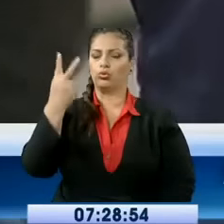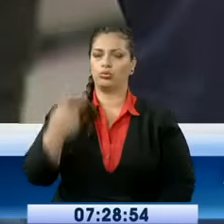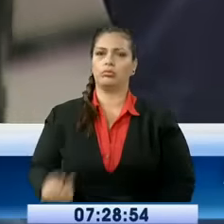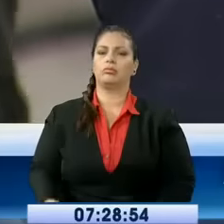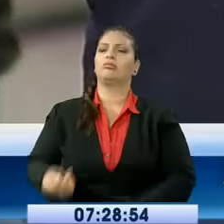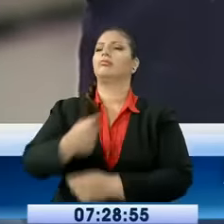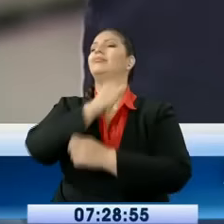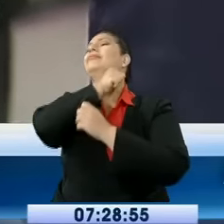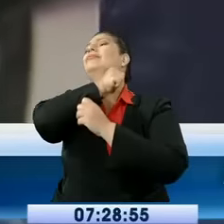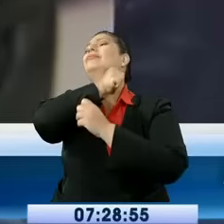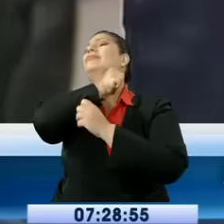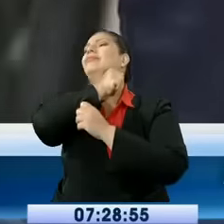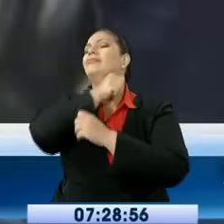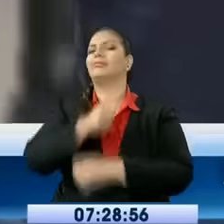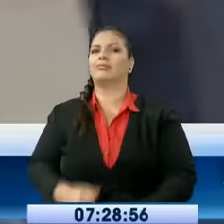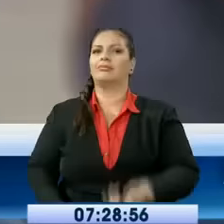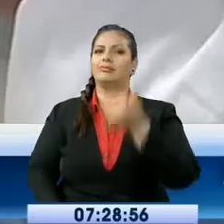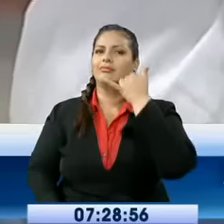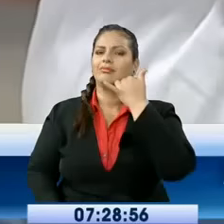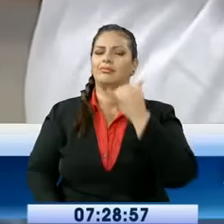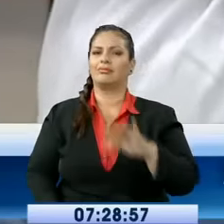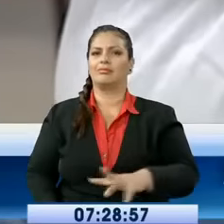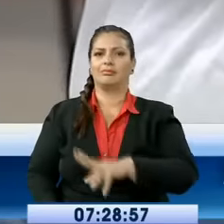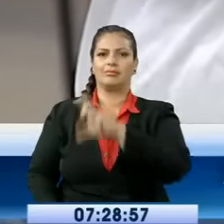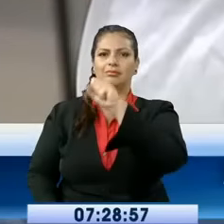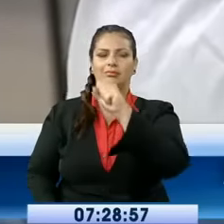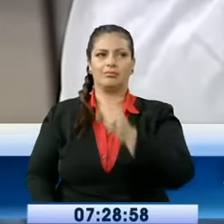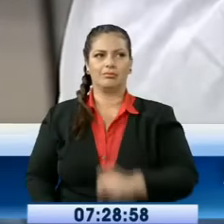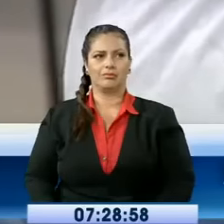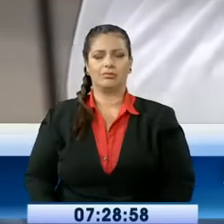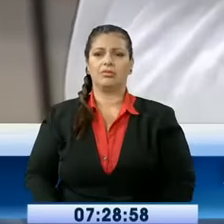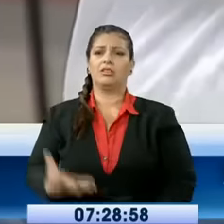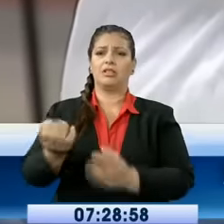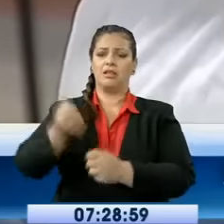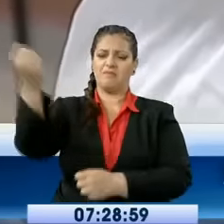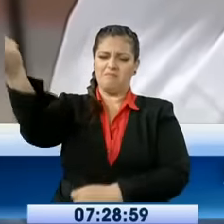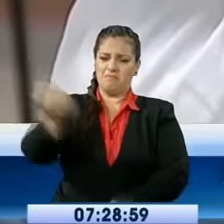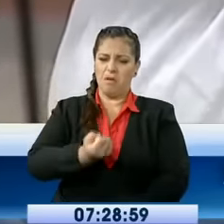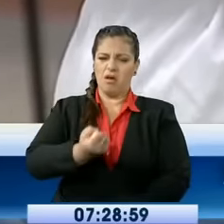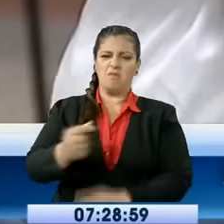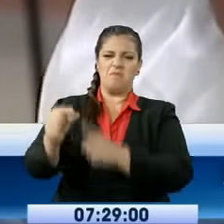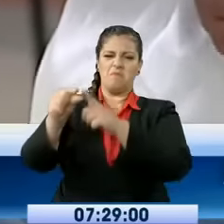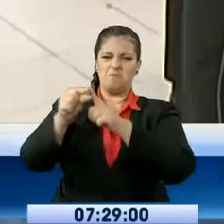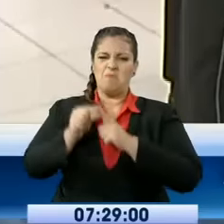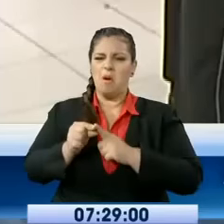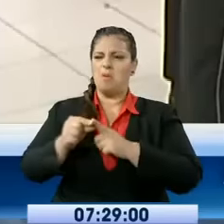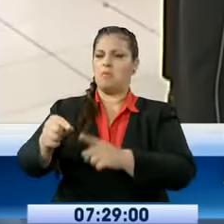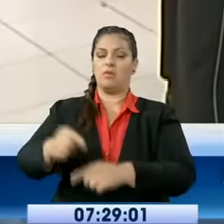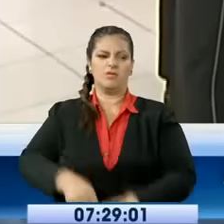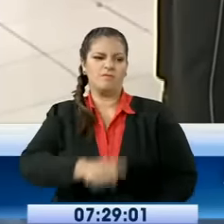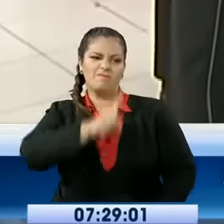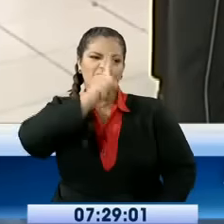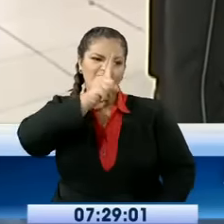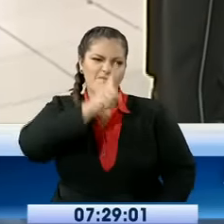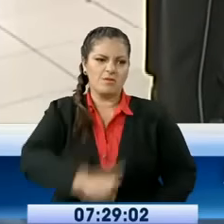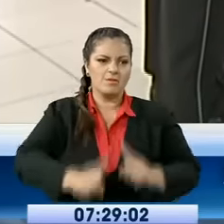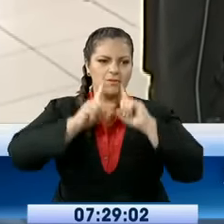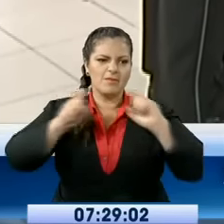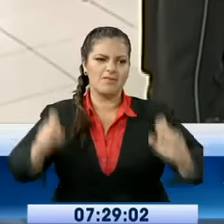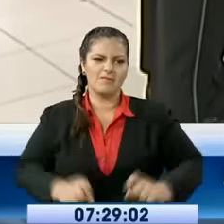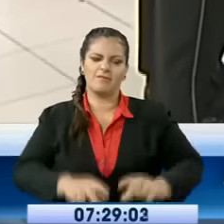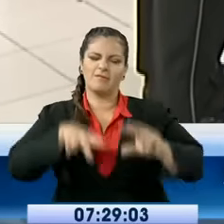ella, le arrebataron el teléfono celular. Me quisieron matar. Me dijeron de todo, me dijeron que me calle, que no gritara. Y como no les